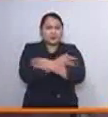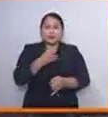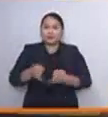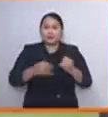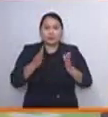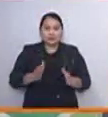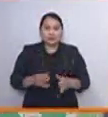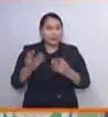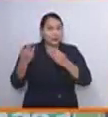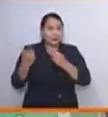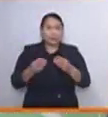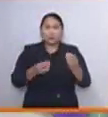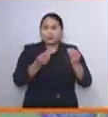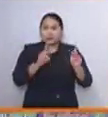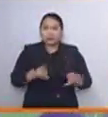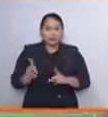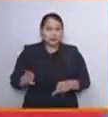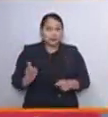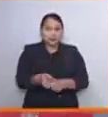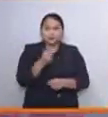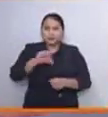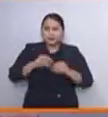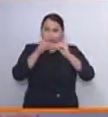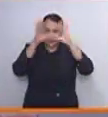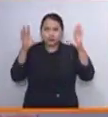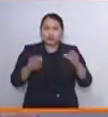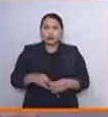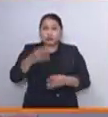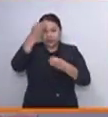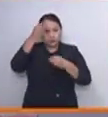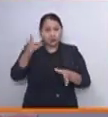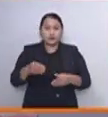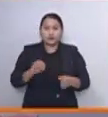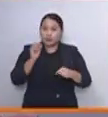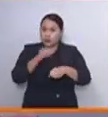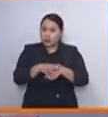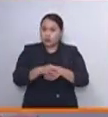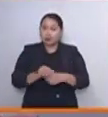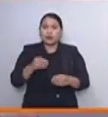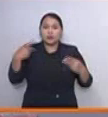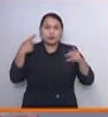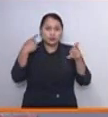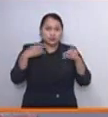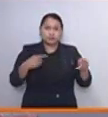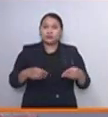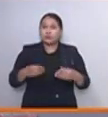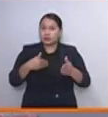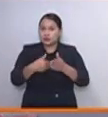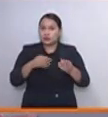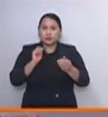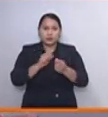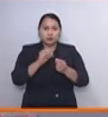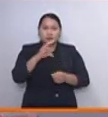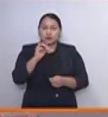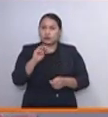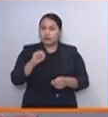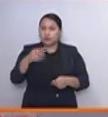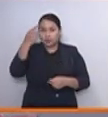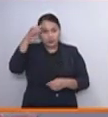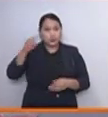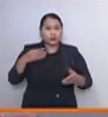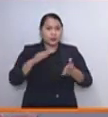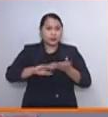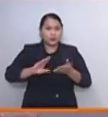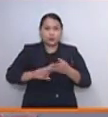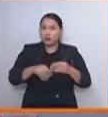han sido muchos los afortunados ganando en este día. Les comento que ya pueden ingresar a pulpecerca.com para realizar sus compras en línea. Loto